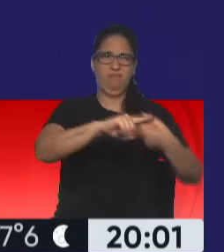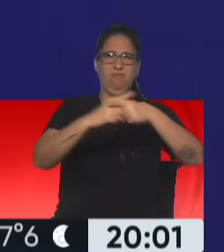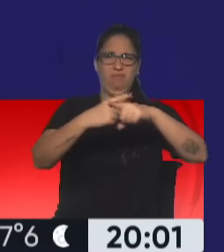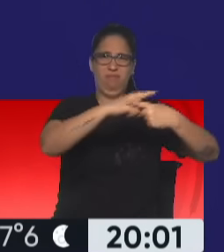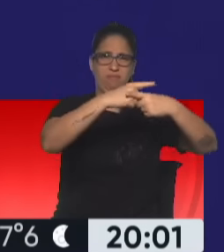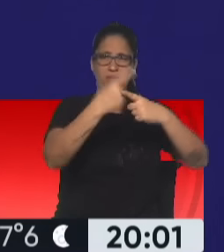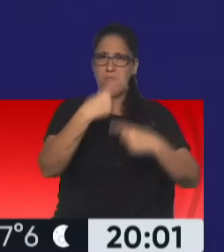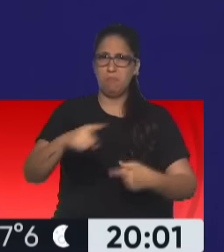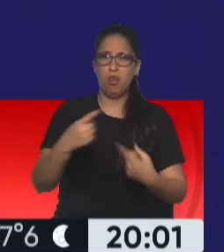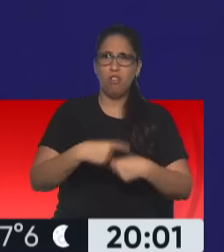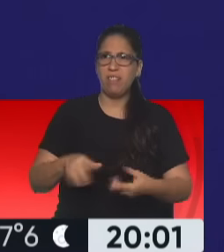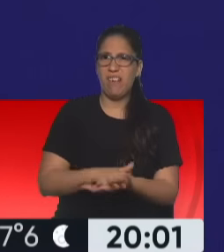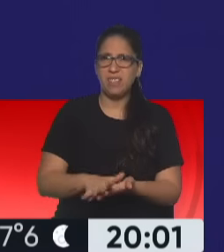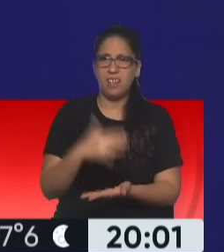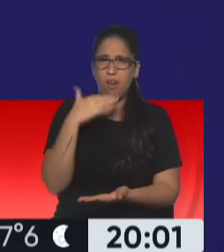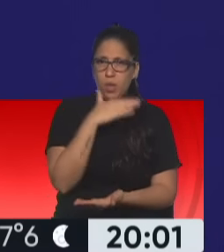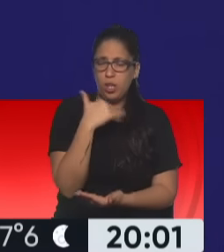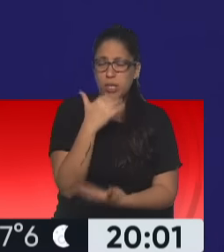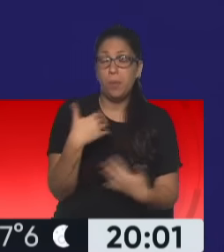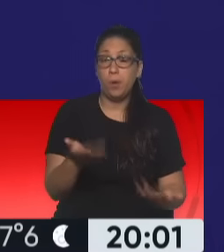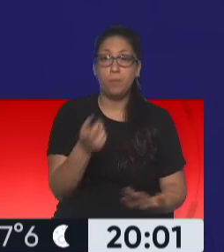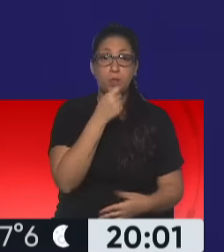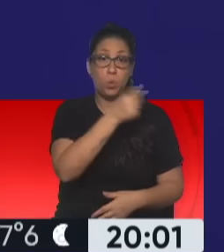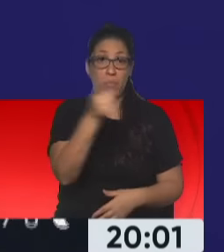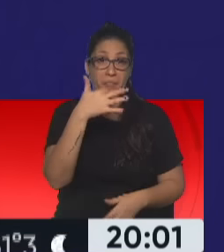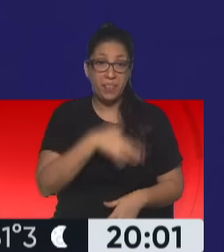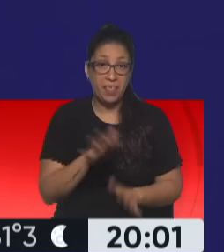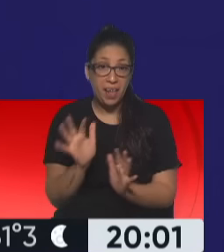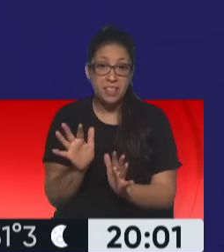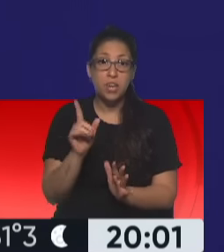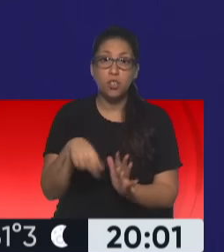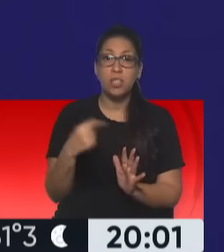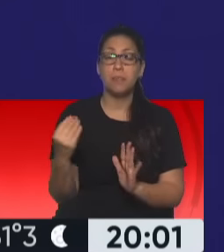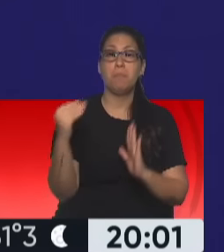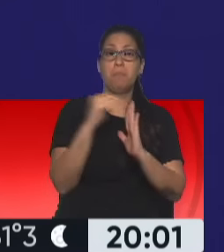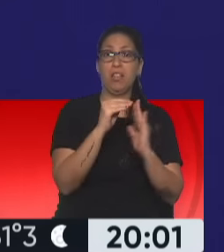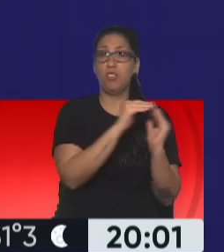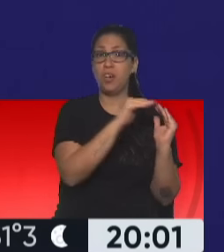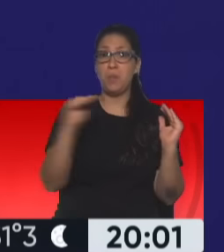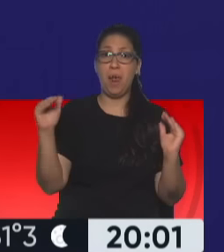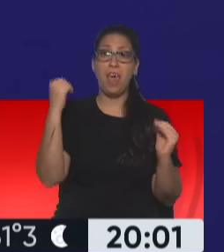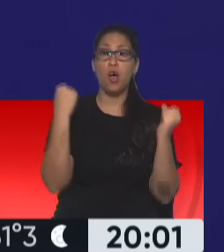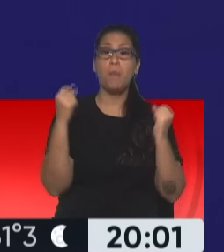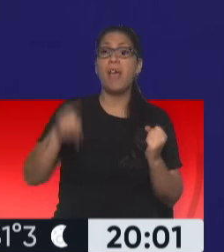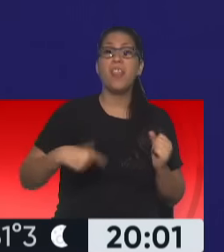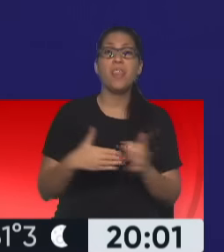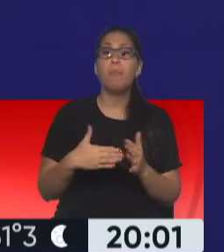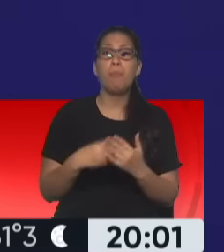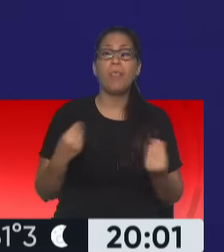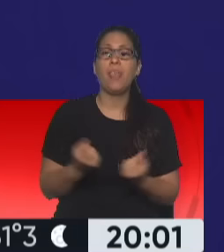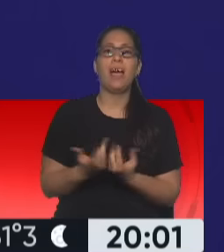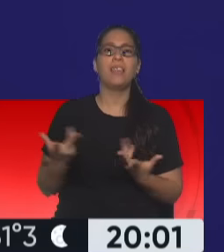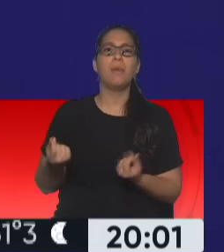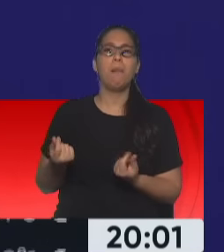resuelven este tipo de cosas bien. Bueno, si ustedes comprenden eso, entonces el nivel de precio de la economía va a estar determinado, ¿por qué? Por la cantidad de